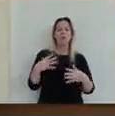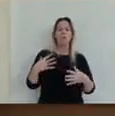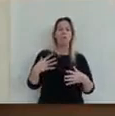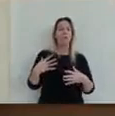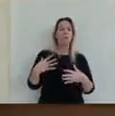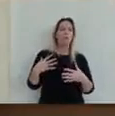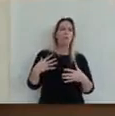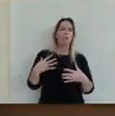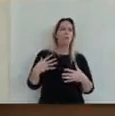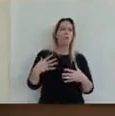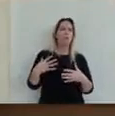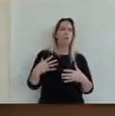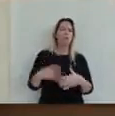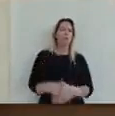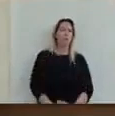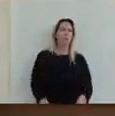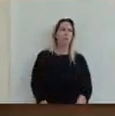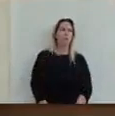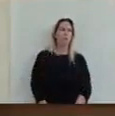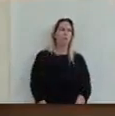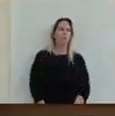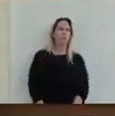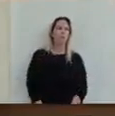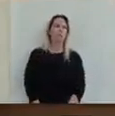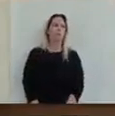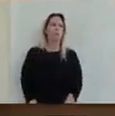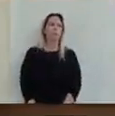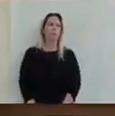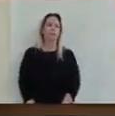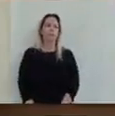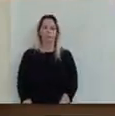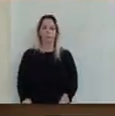vida, porque de esto vamos a tener que convivir de otra forma.